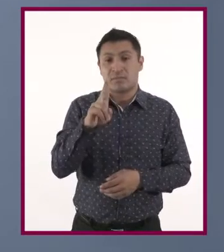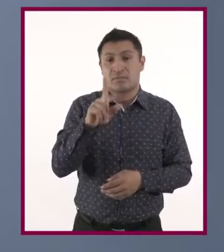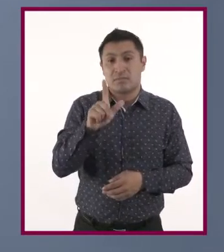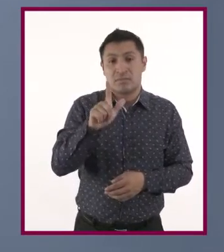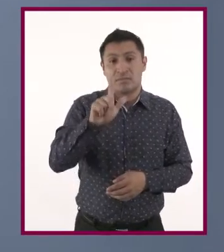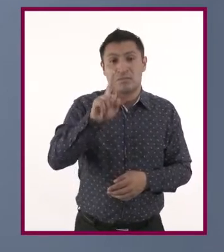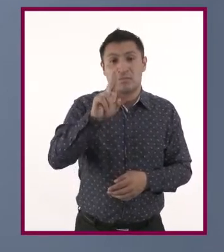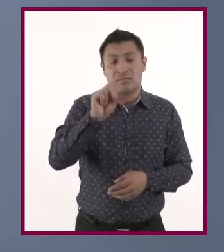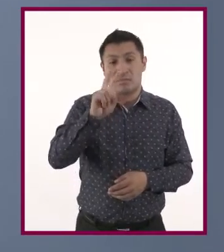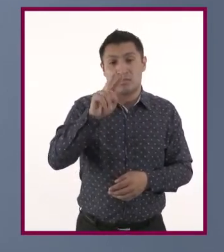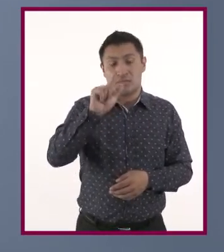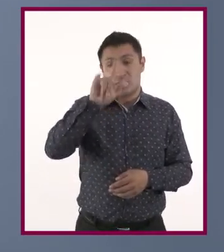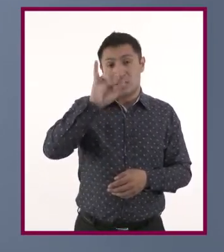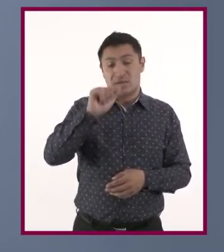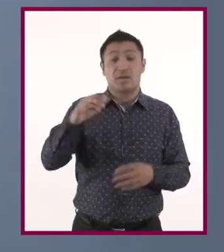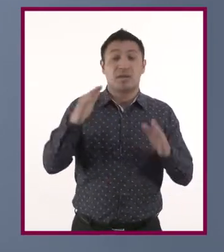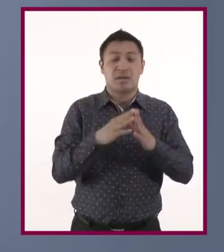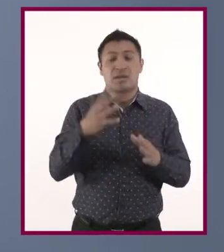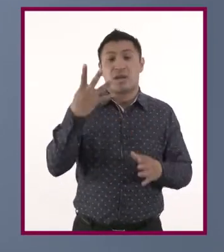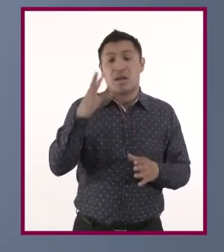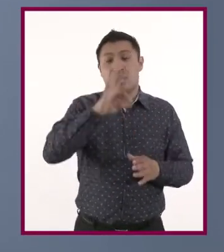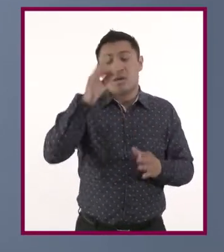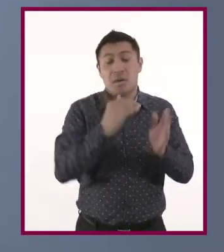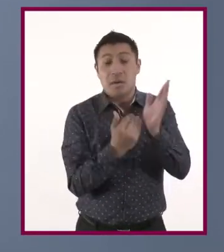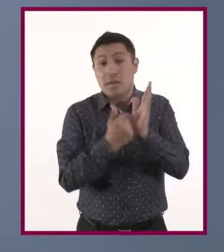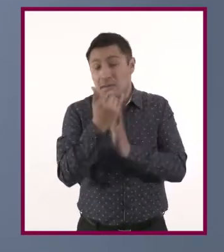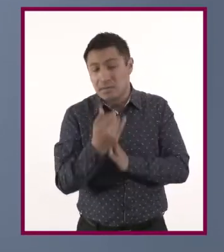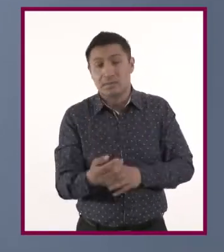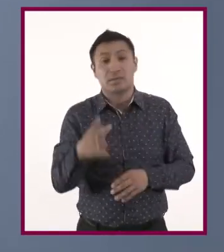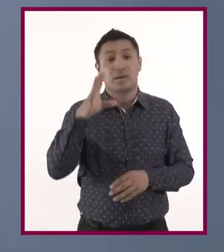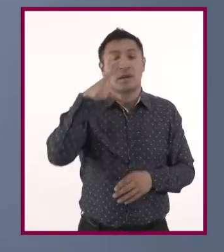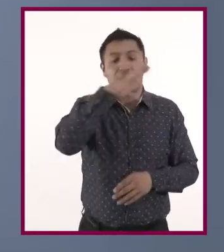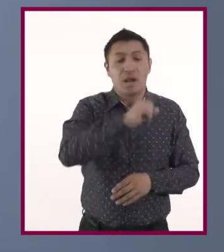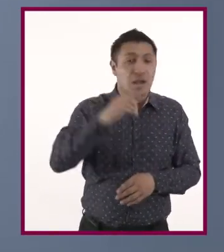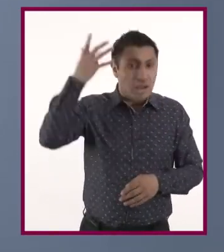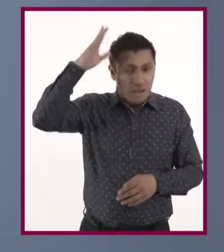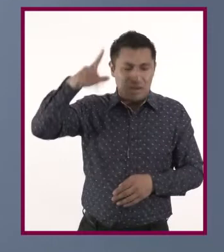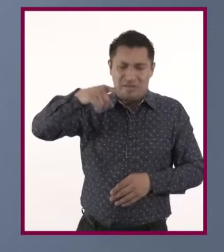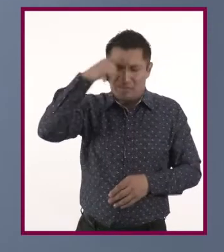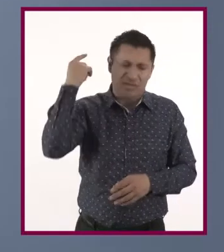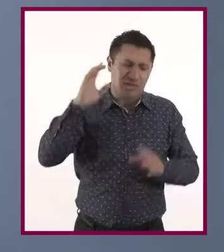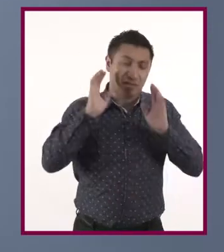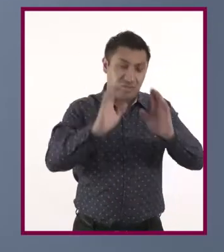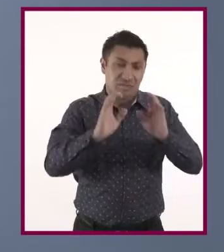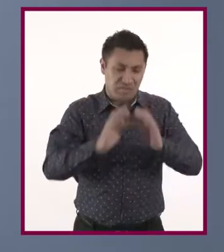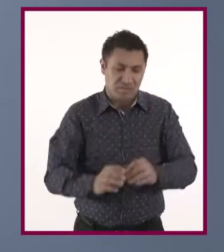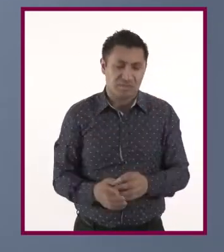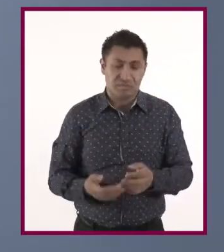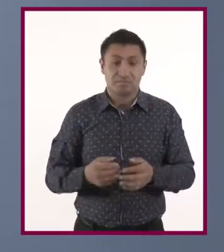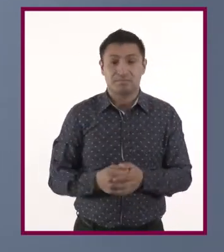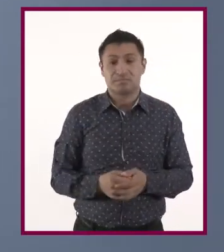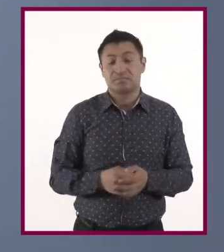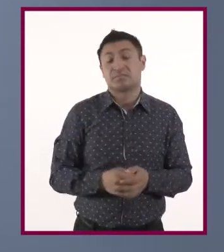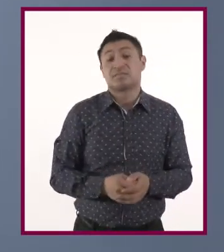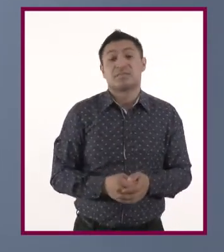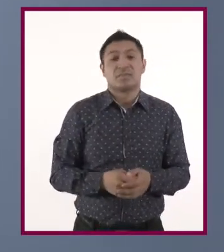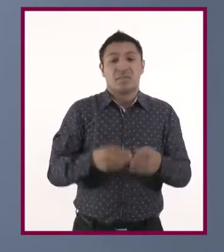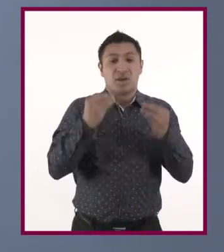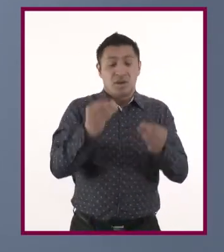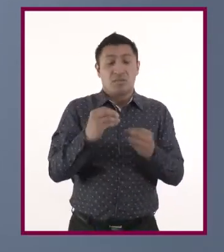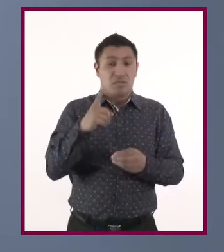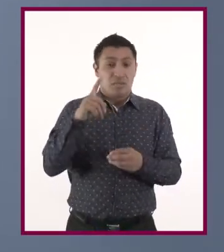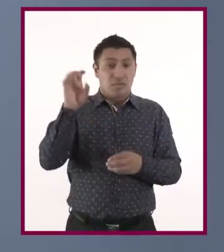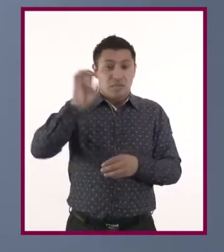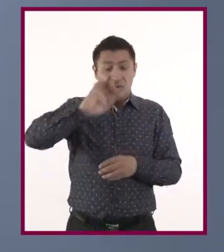vivienda se incrementa en un 4%. Los calentadores solares son muy fáciles de mantener. Sus cuidados básicos son evitar que se llene de